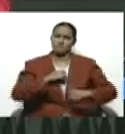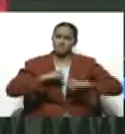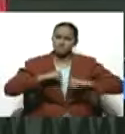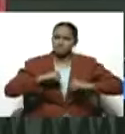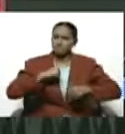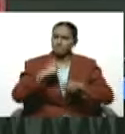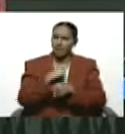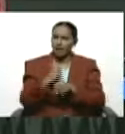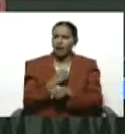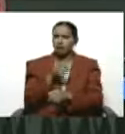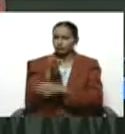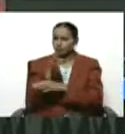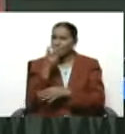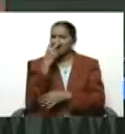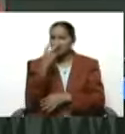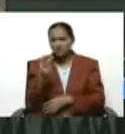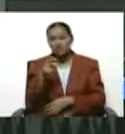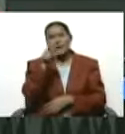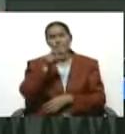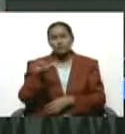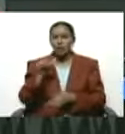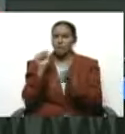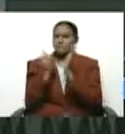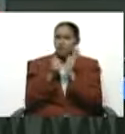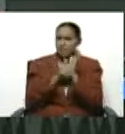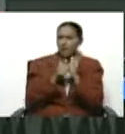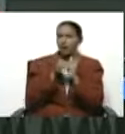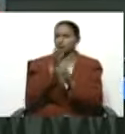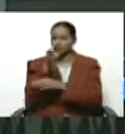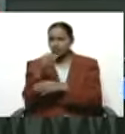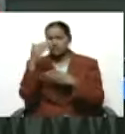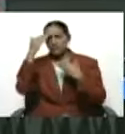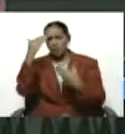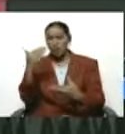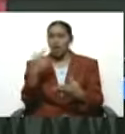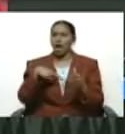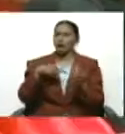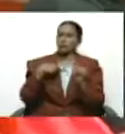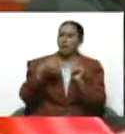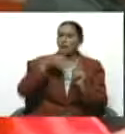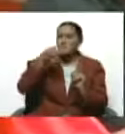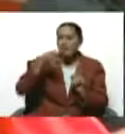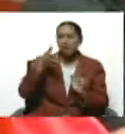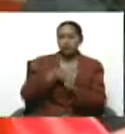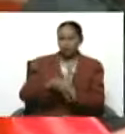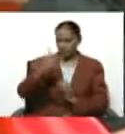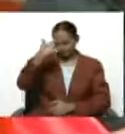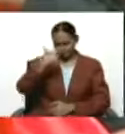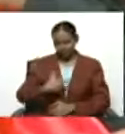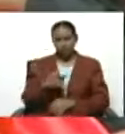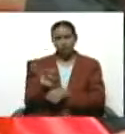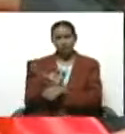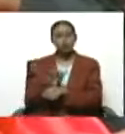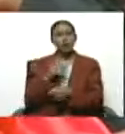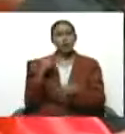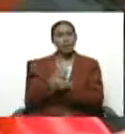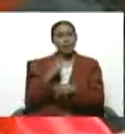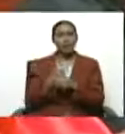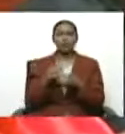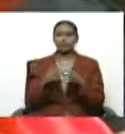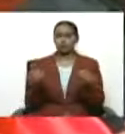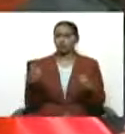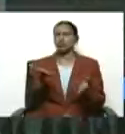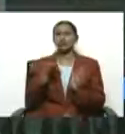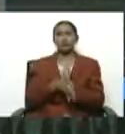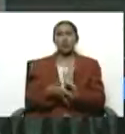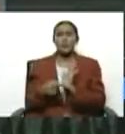todos, llegarle a la gente y saludarlo, mira, aquí estamos nosotros, ver inclusive los problemas de